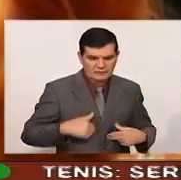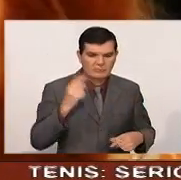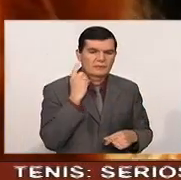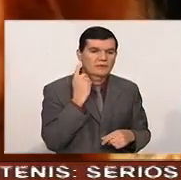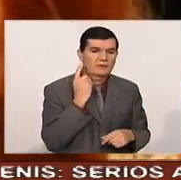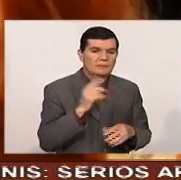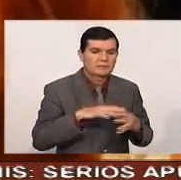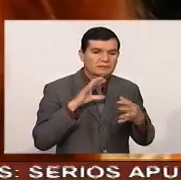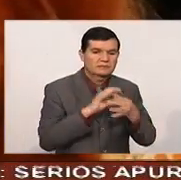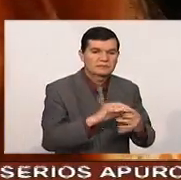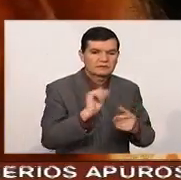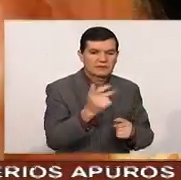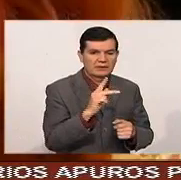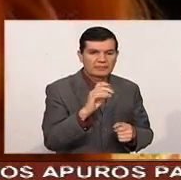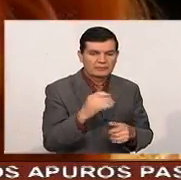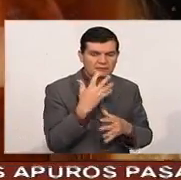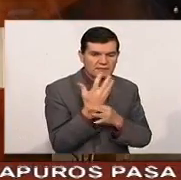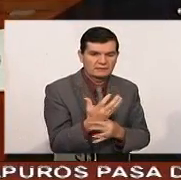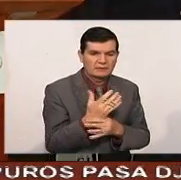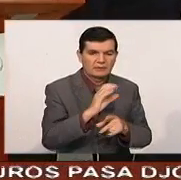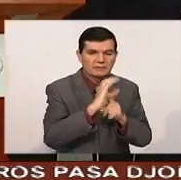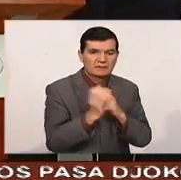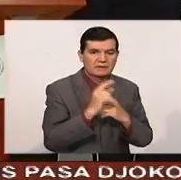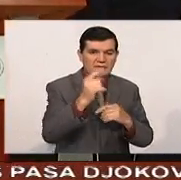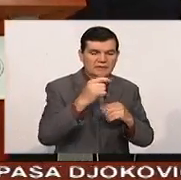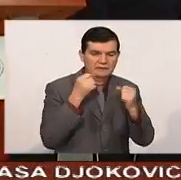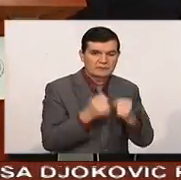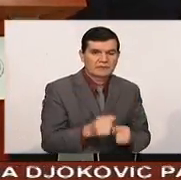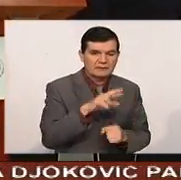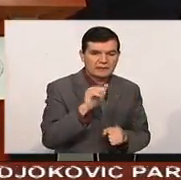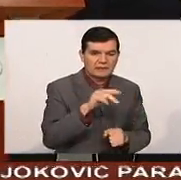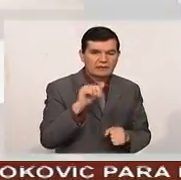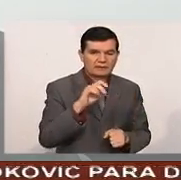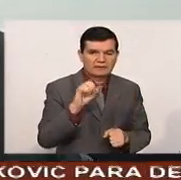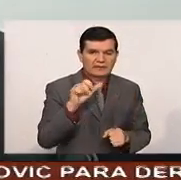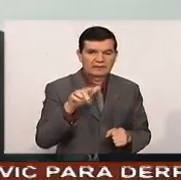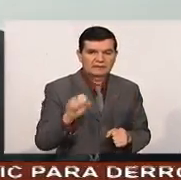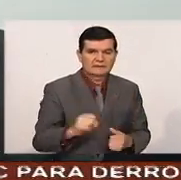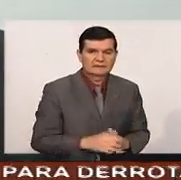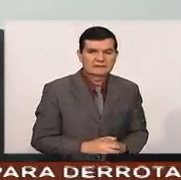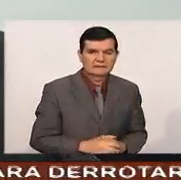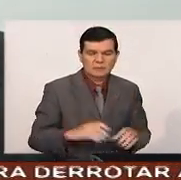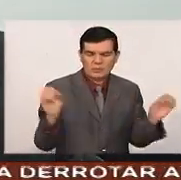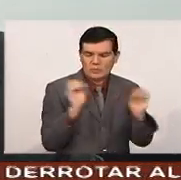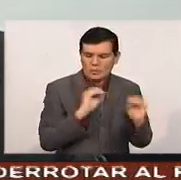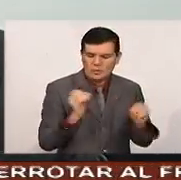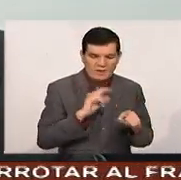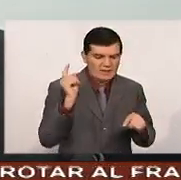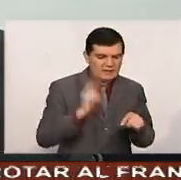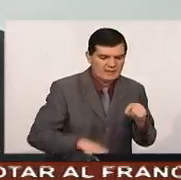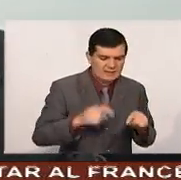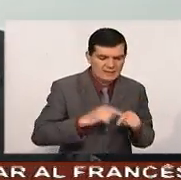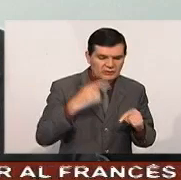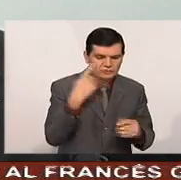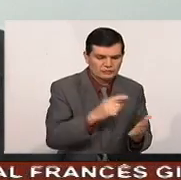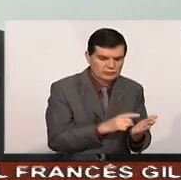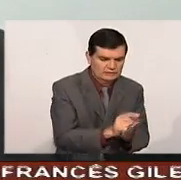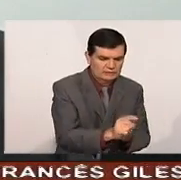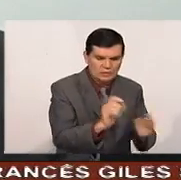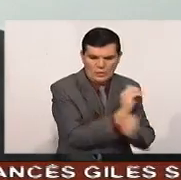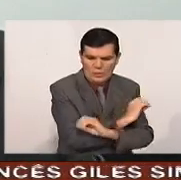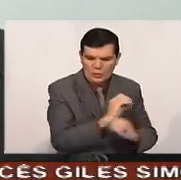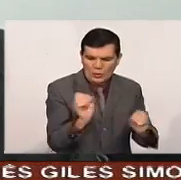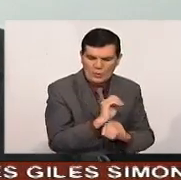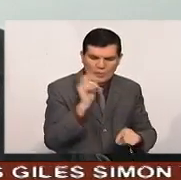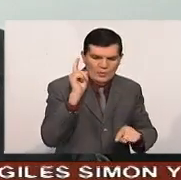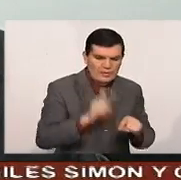diputada vinculada al Chapo, aclara el comisionado de seguridad Renato Sales. No hay ninguna violación en contra de los derechos humanos de